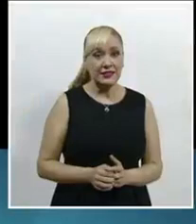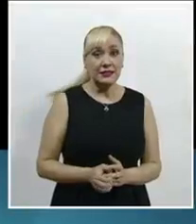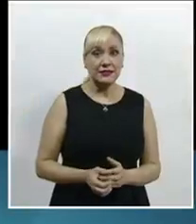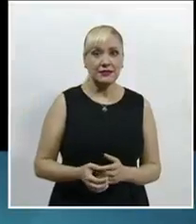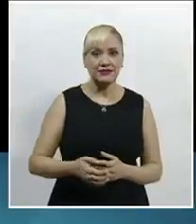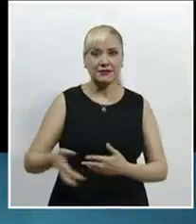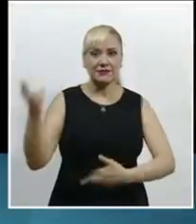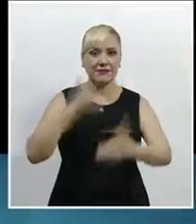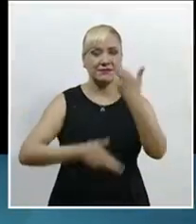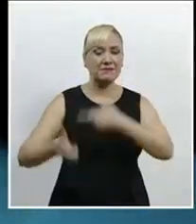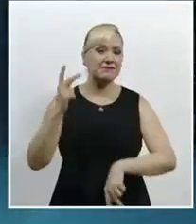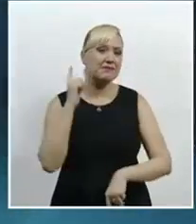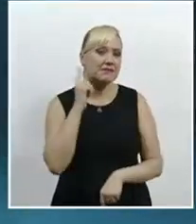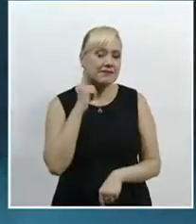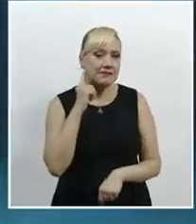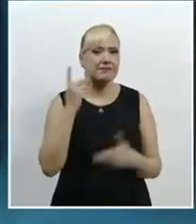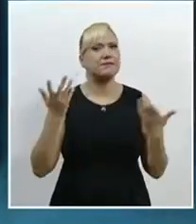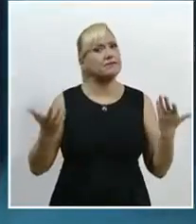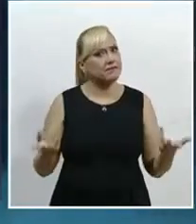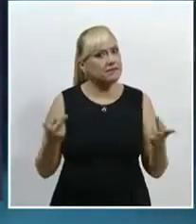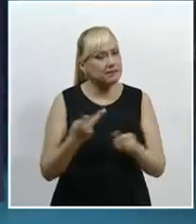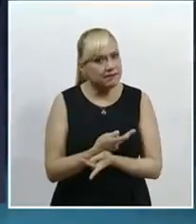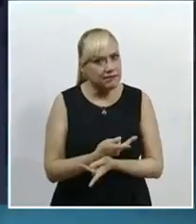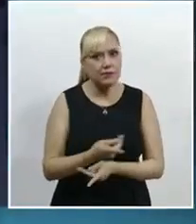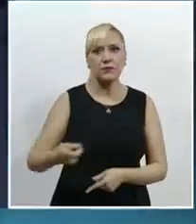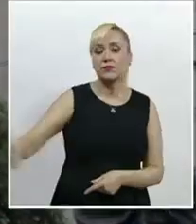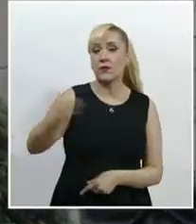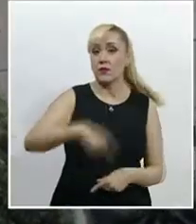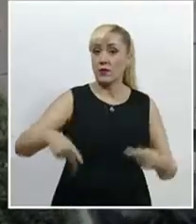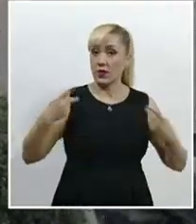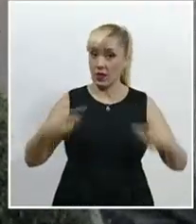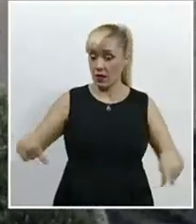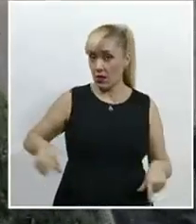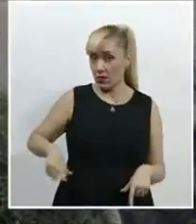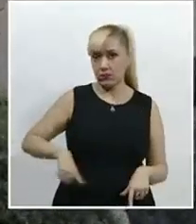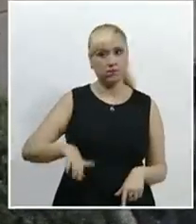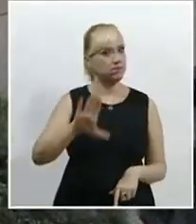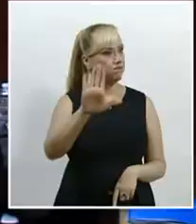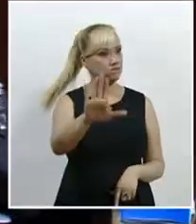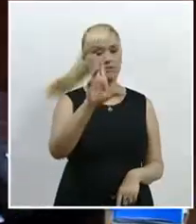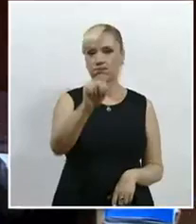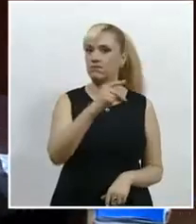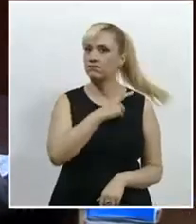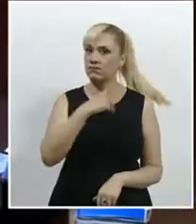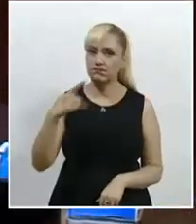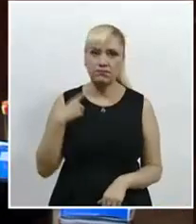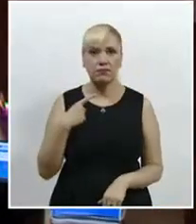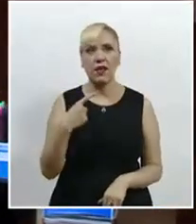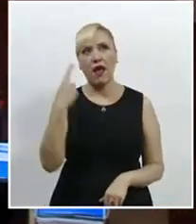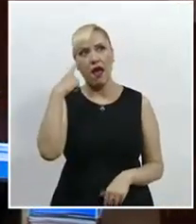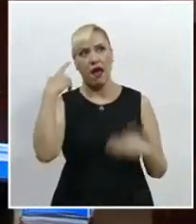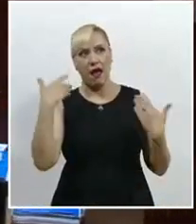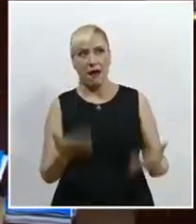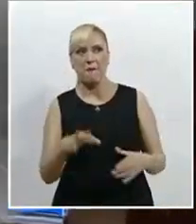Al regresar, servidores públicos deben abstenerse de utilizar fondos públicos con fines